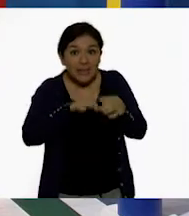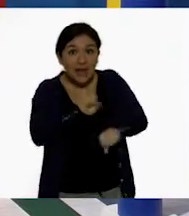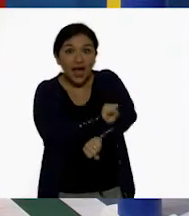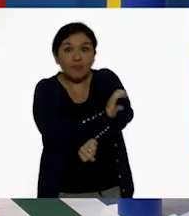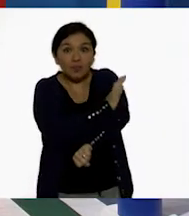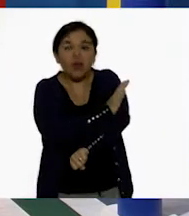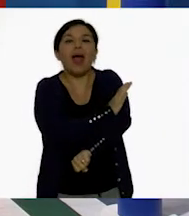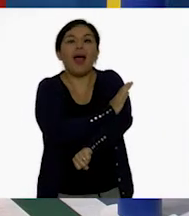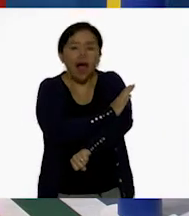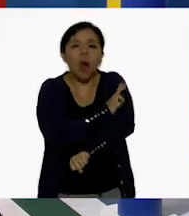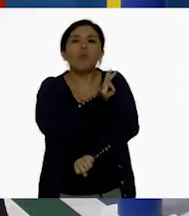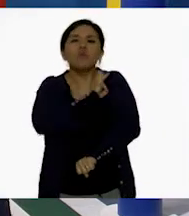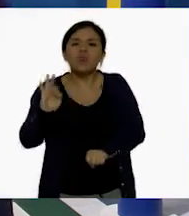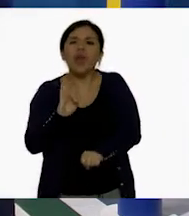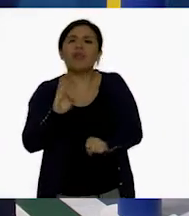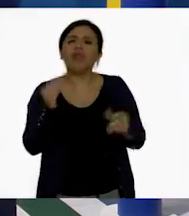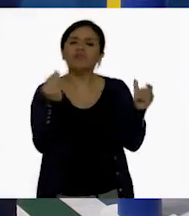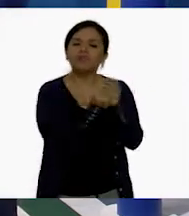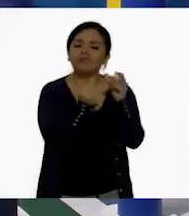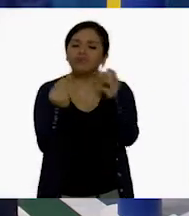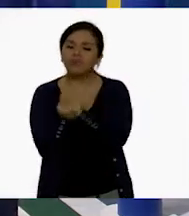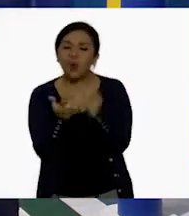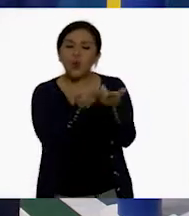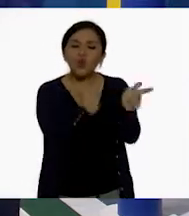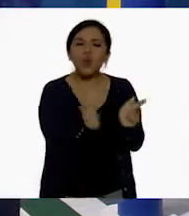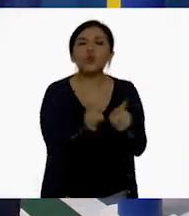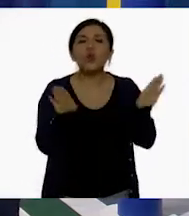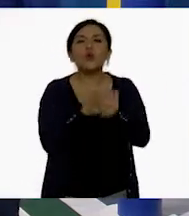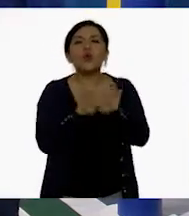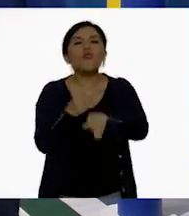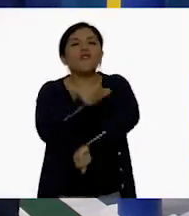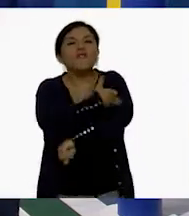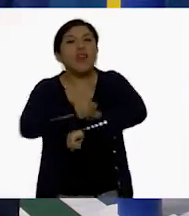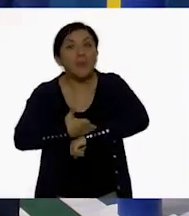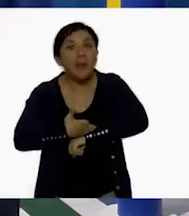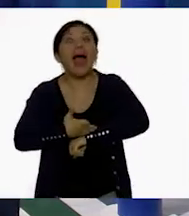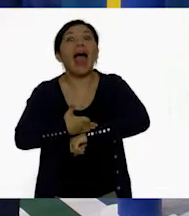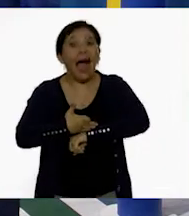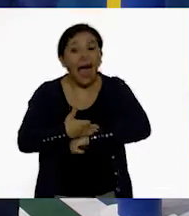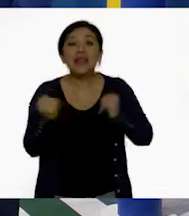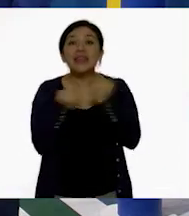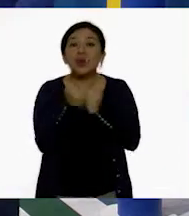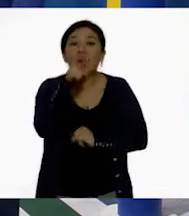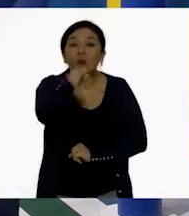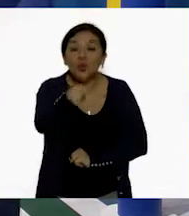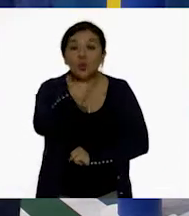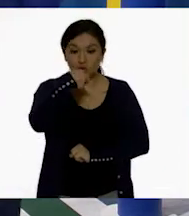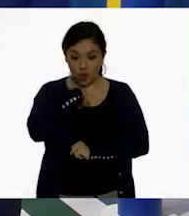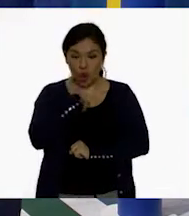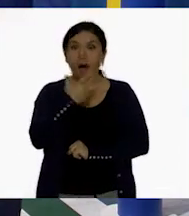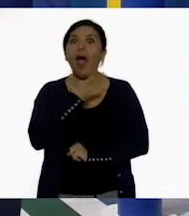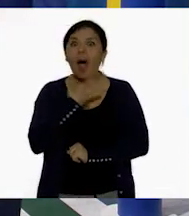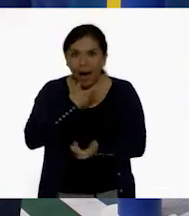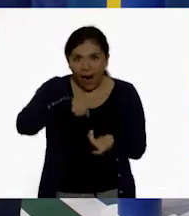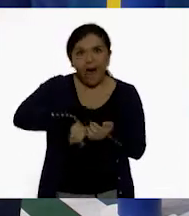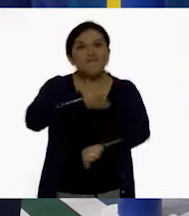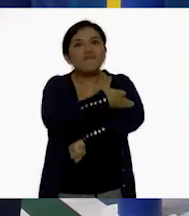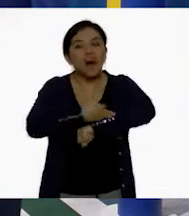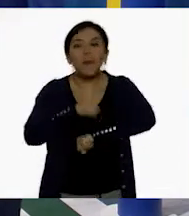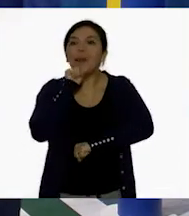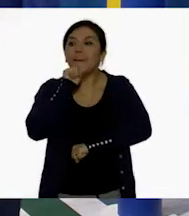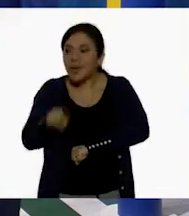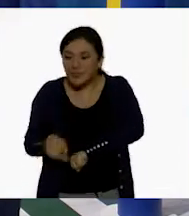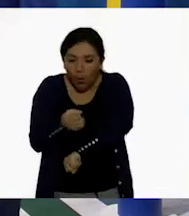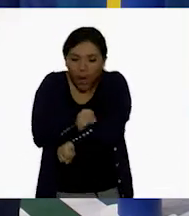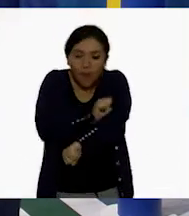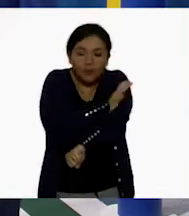que se pueden agrupar en familias. ¡Ajá! ¡Exacto! Como ustedes y yo tenemos familias, las emociones